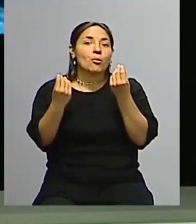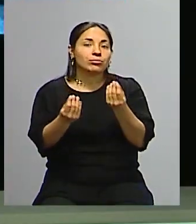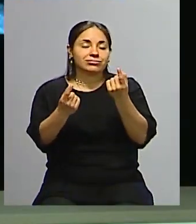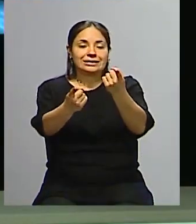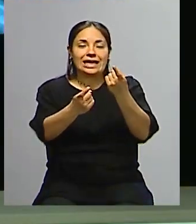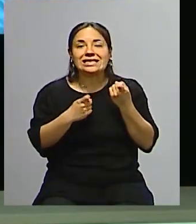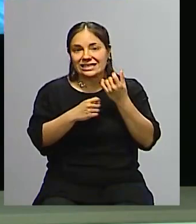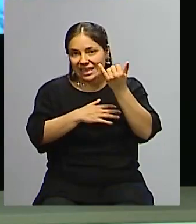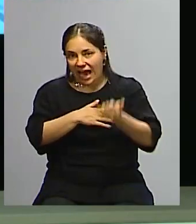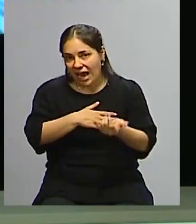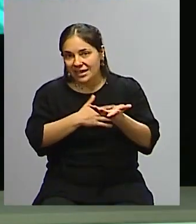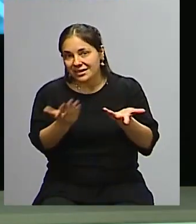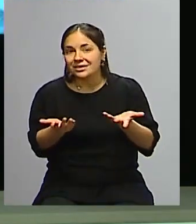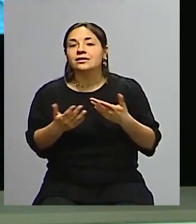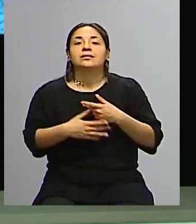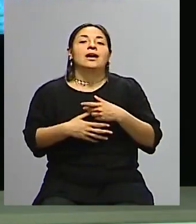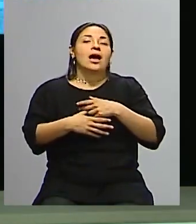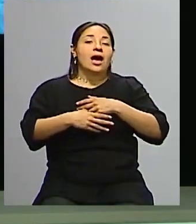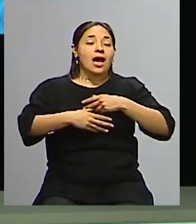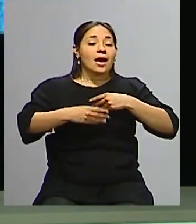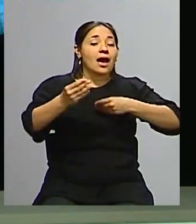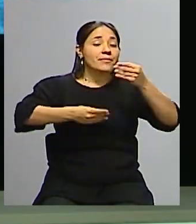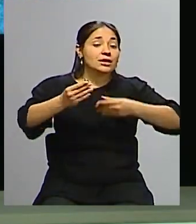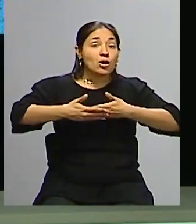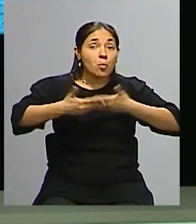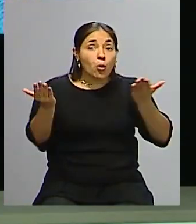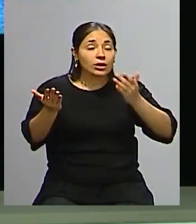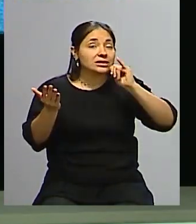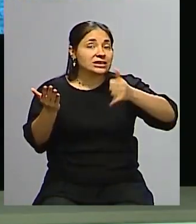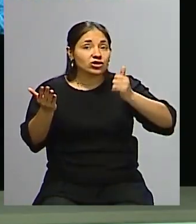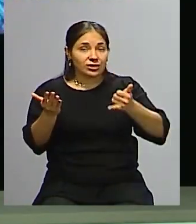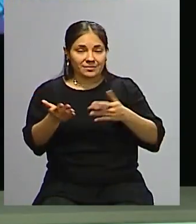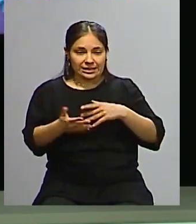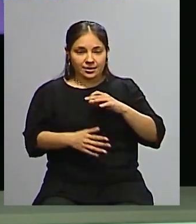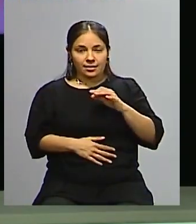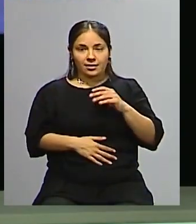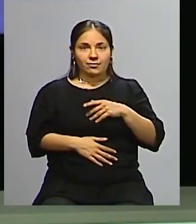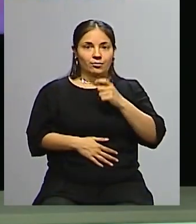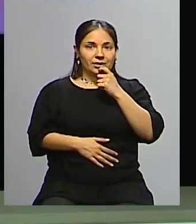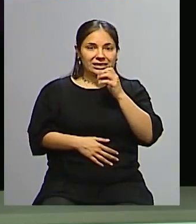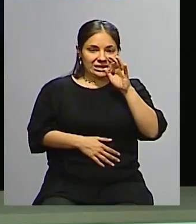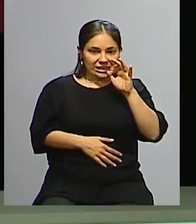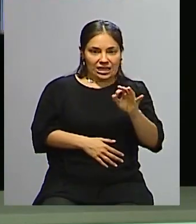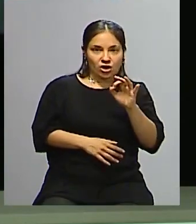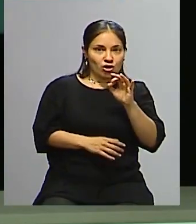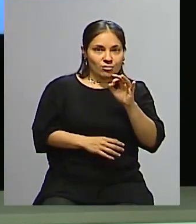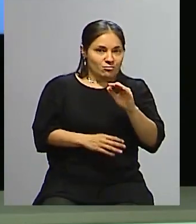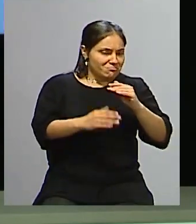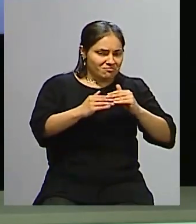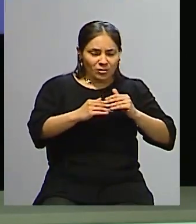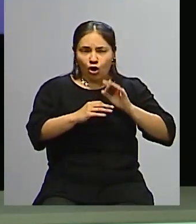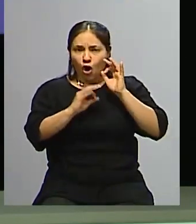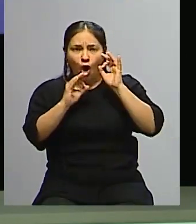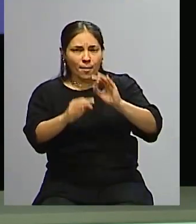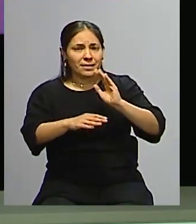necesidad. Y el administrador público tiene que ir y justificar desde cero, la carga de la prueba se le vuelve al administrador de por